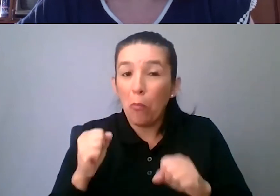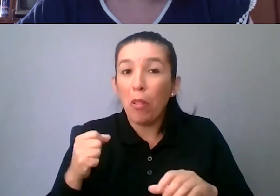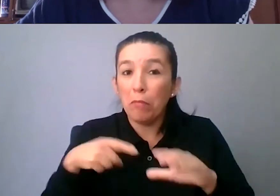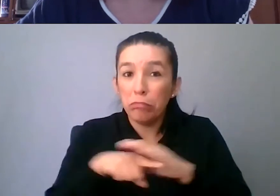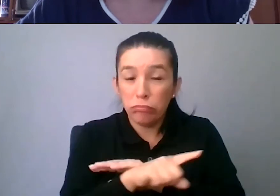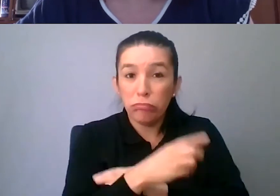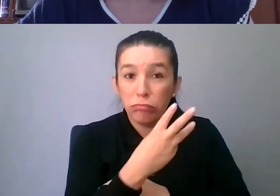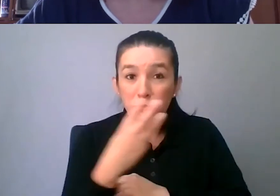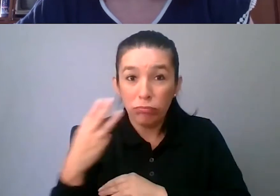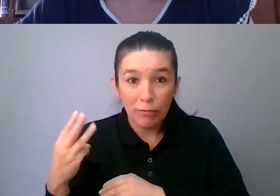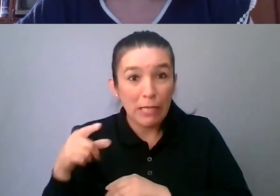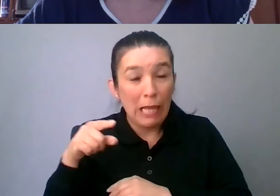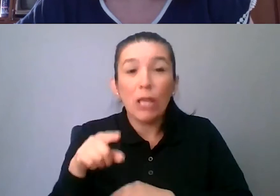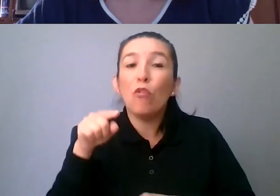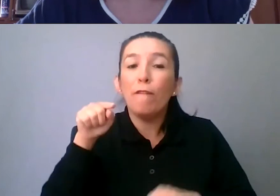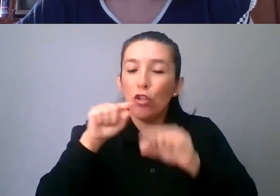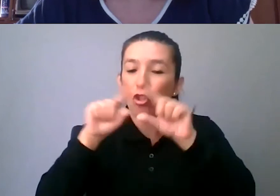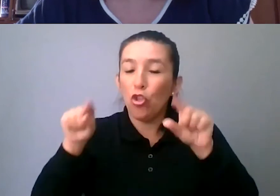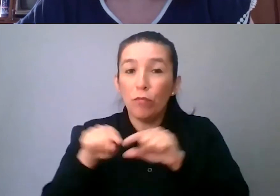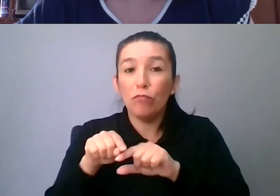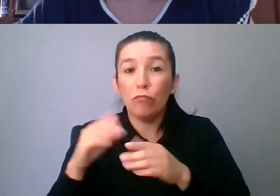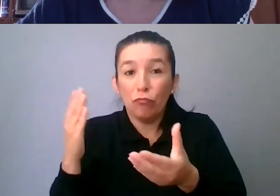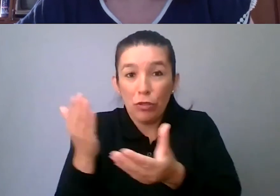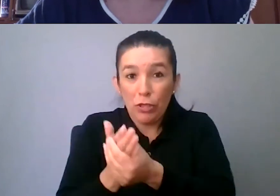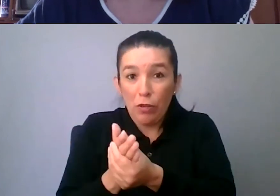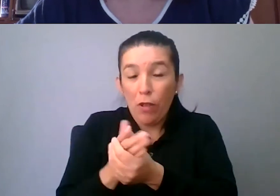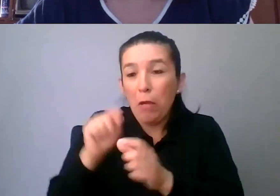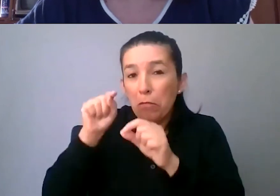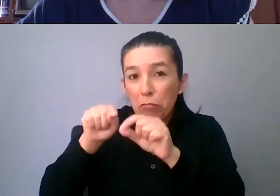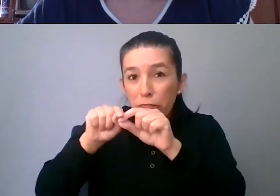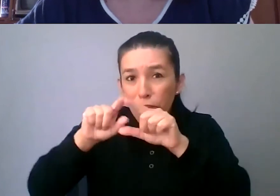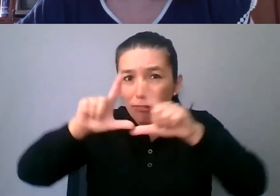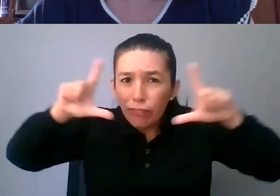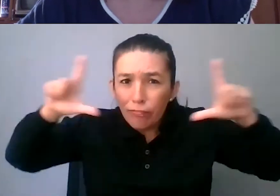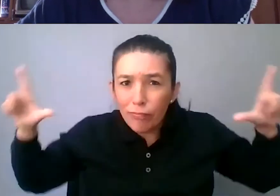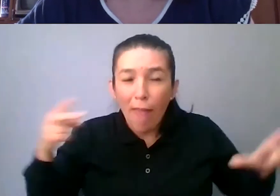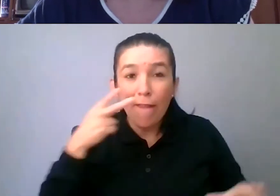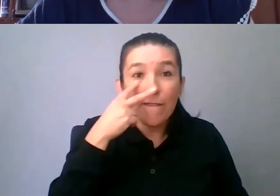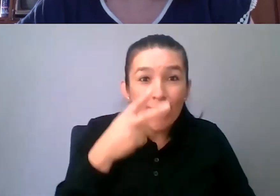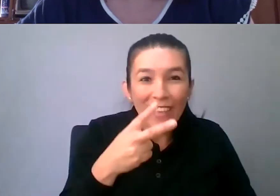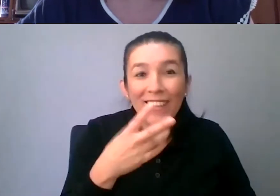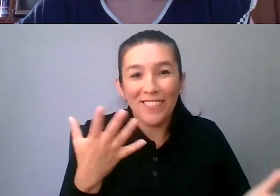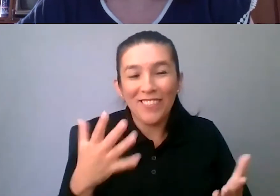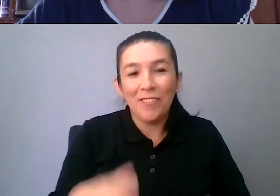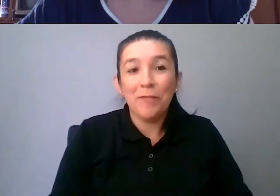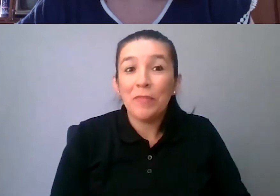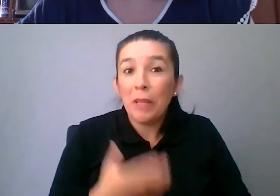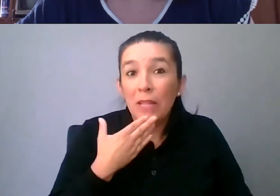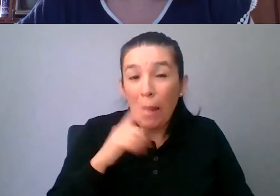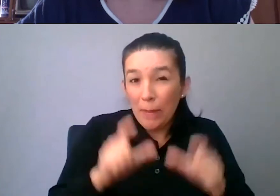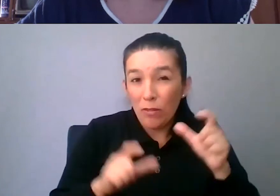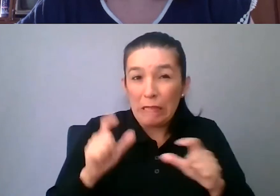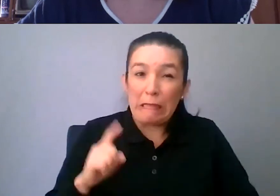página web. Ahí hay un botón donde está el archivo y pueden navegar por él y revisar estas figuras. Y para las personas que les cueste